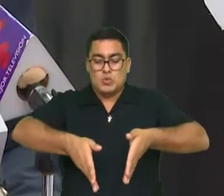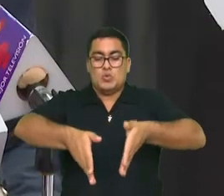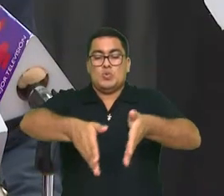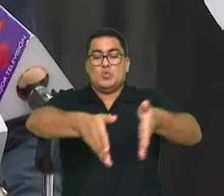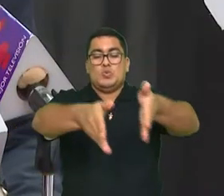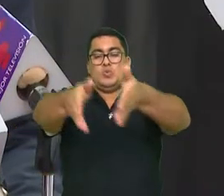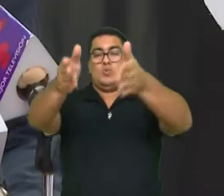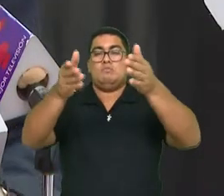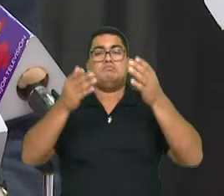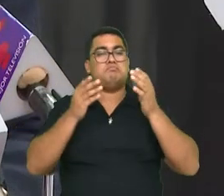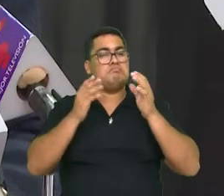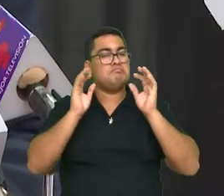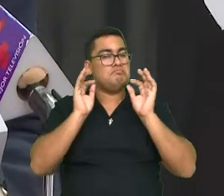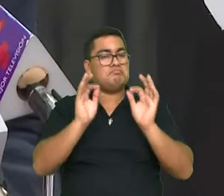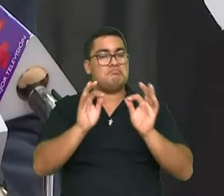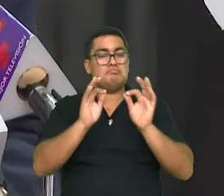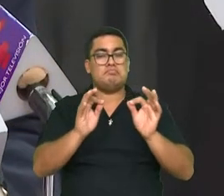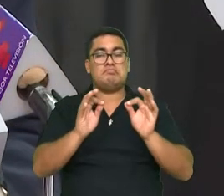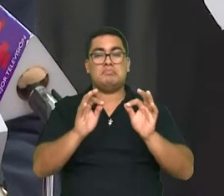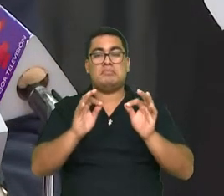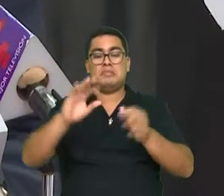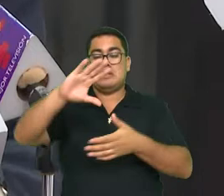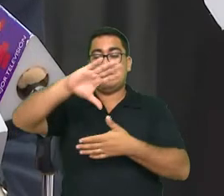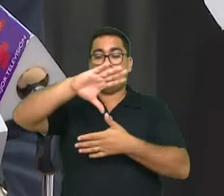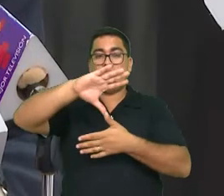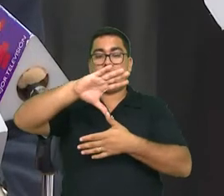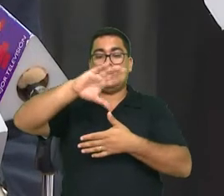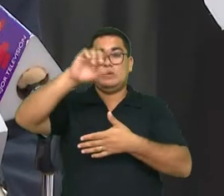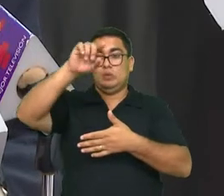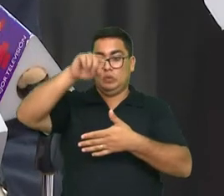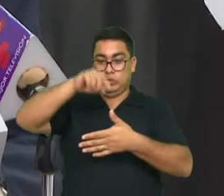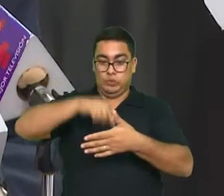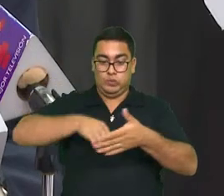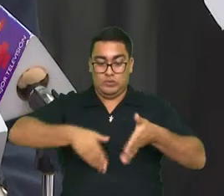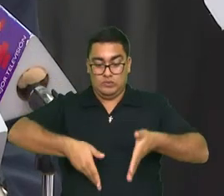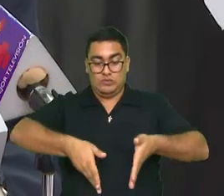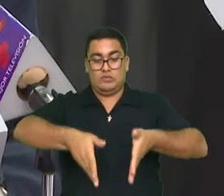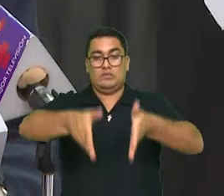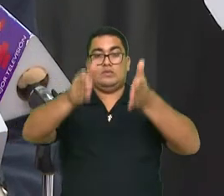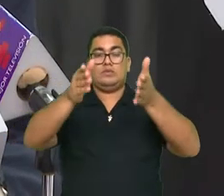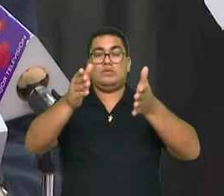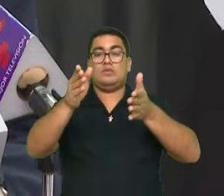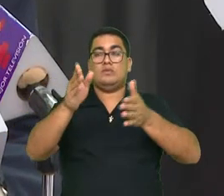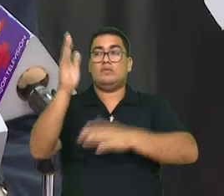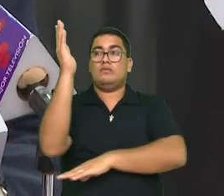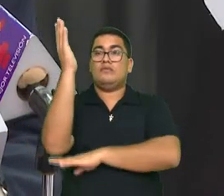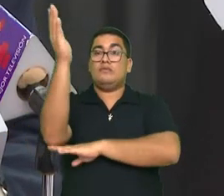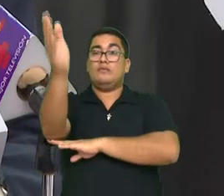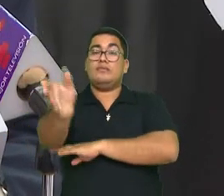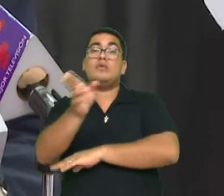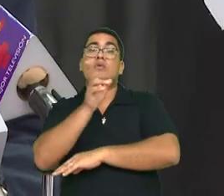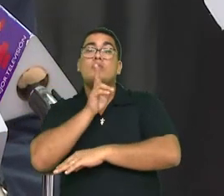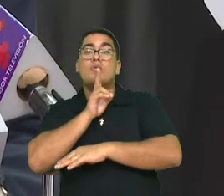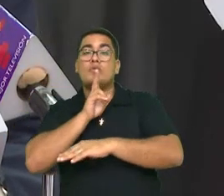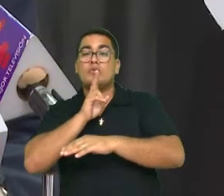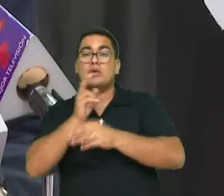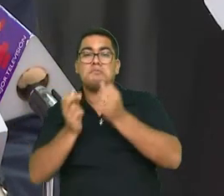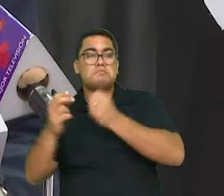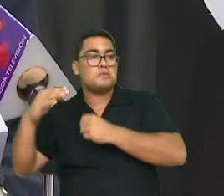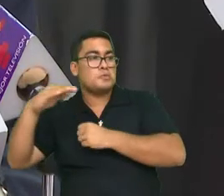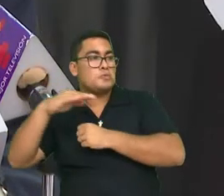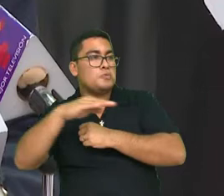ruta del corredor mesoamericano, desde Guasaule hasta Peña